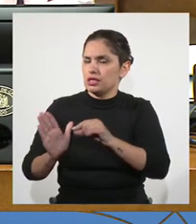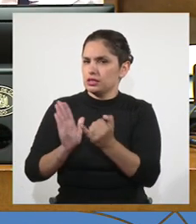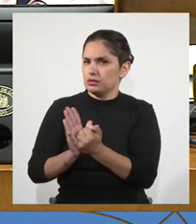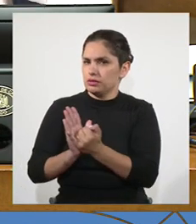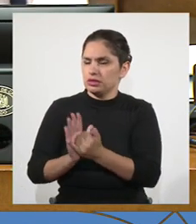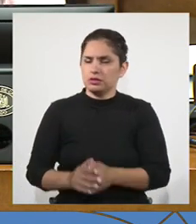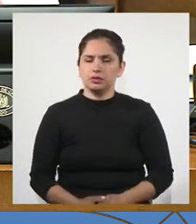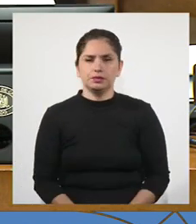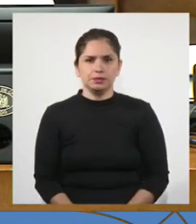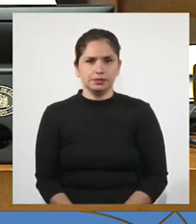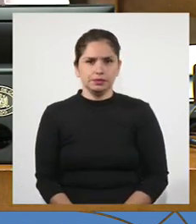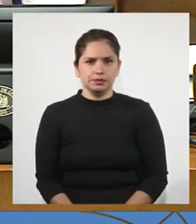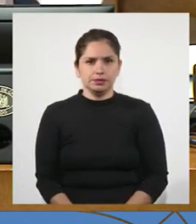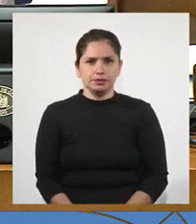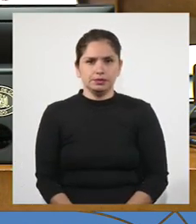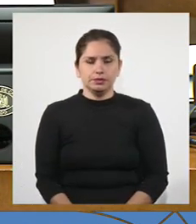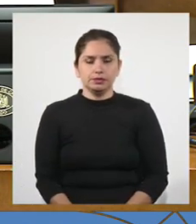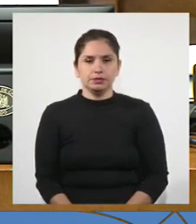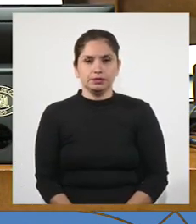Sí.